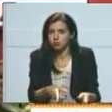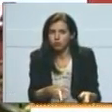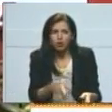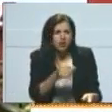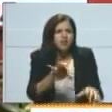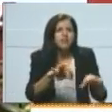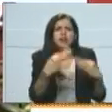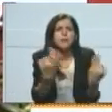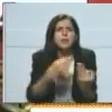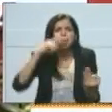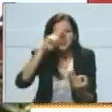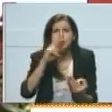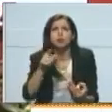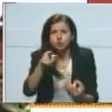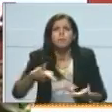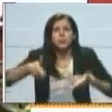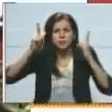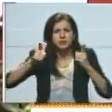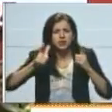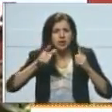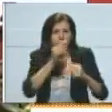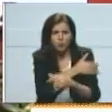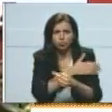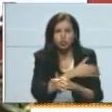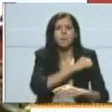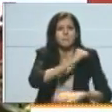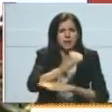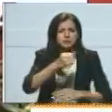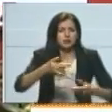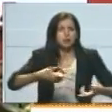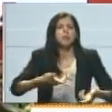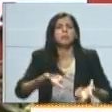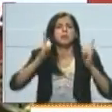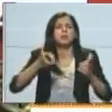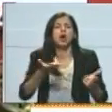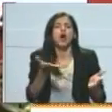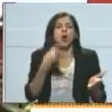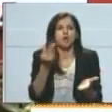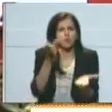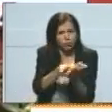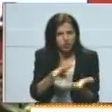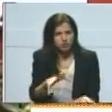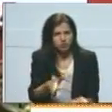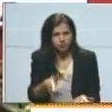¿Con el engaño de qué? ¿Que Nicolás se va a ir? ¿Que se va a acabar la revolución? Eso no va a ocurrir.